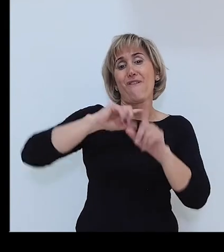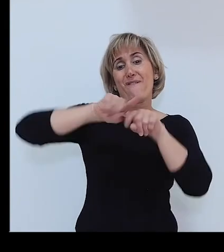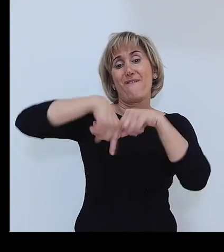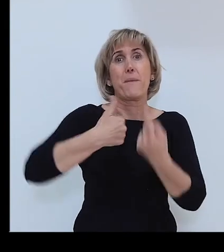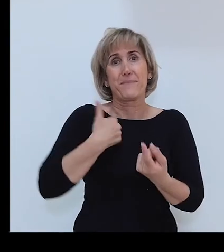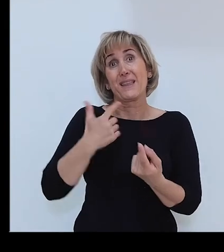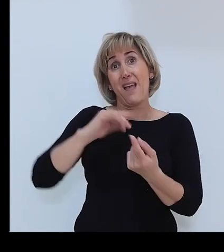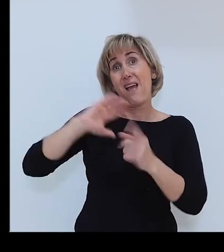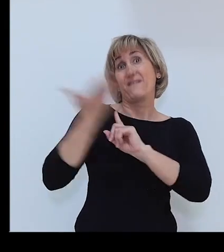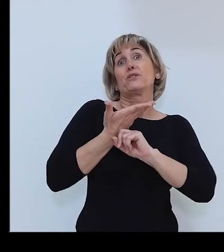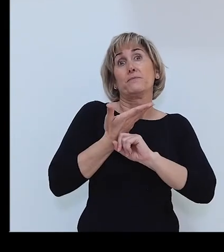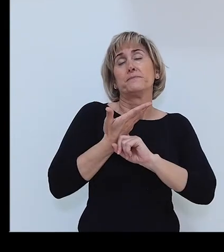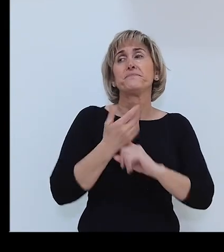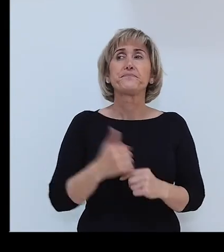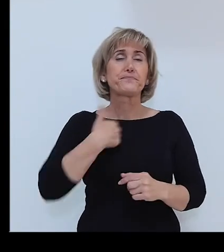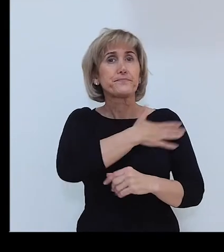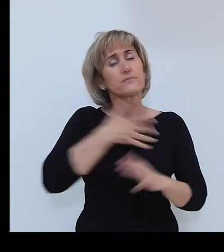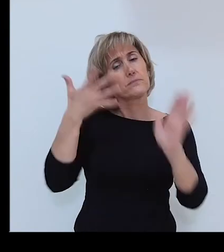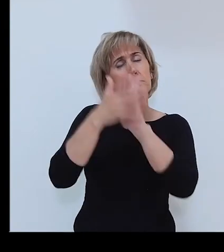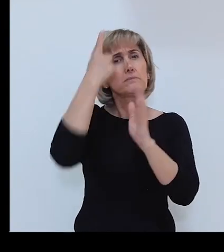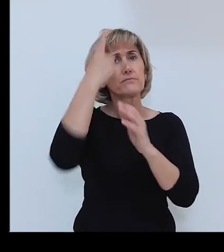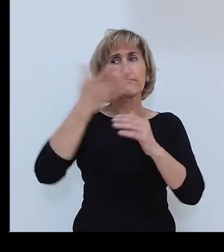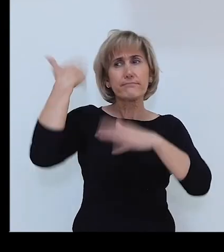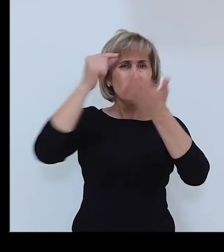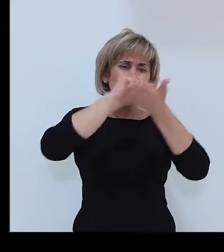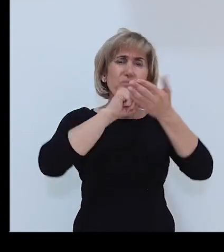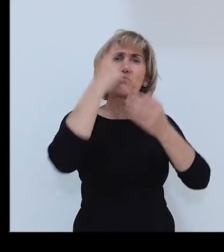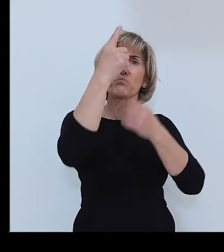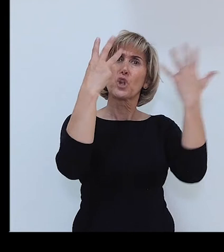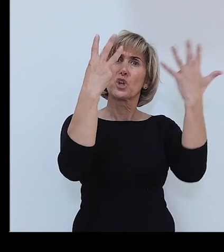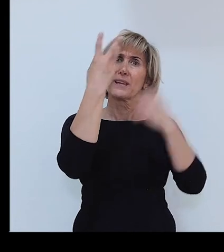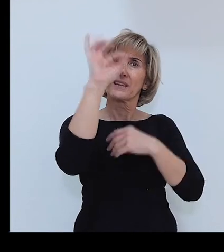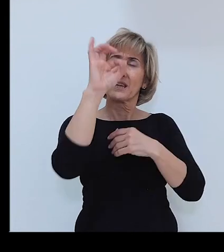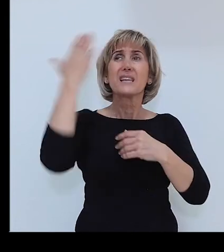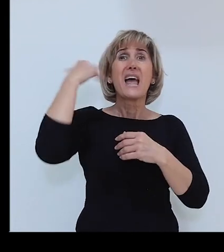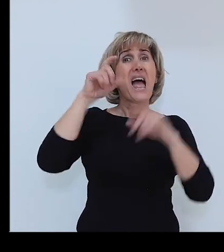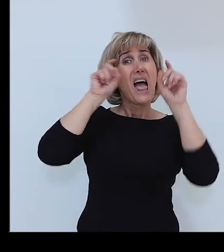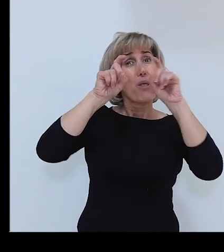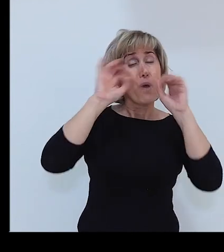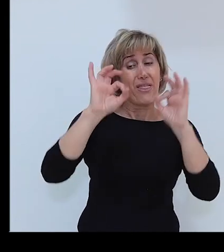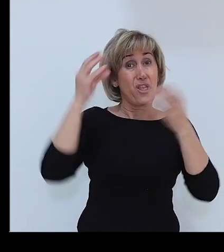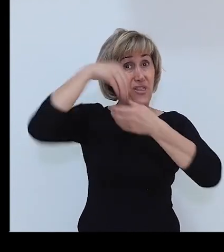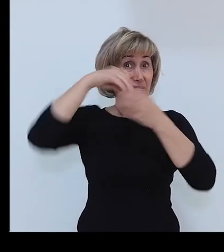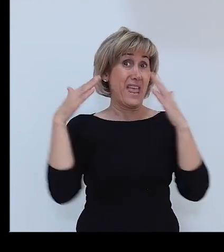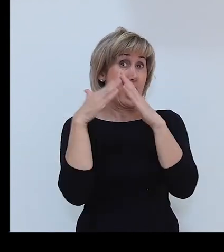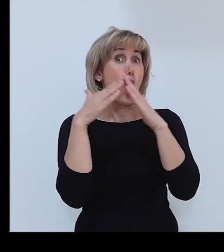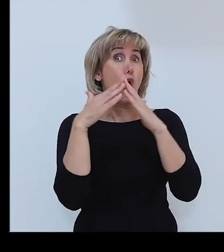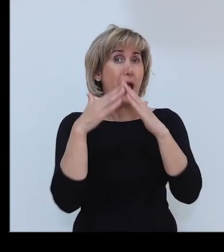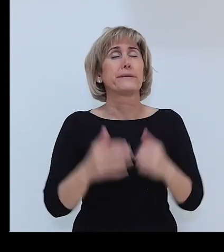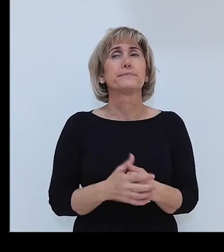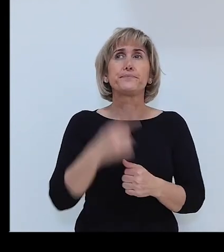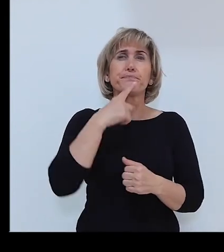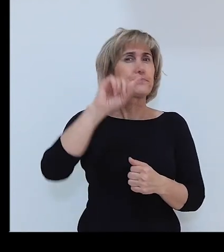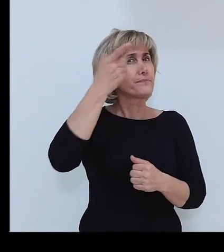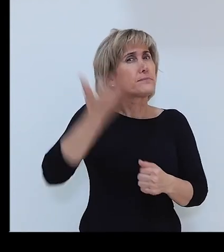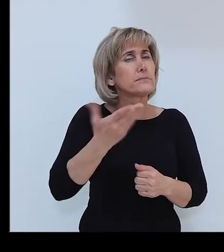cómo eso influyó en su familia. Quería hablar de una obra de 1830, Home